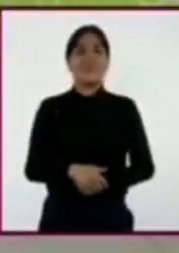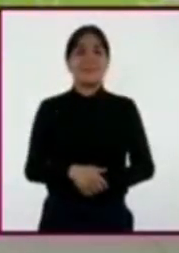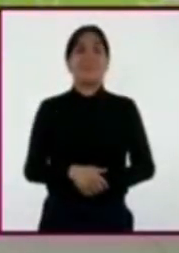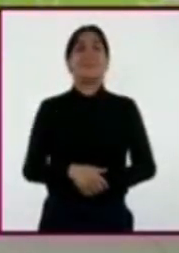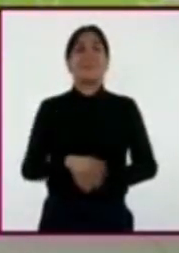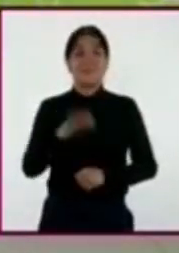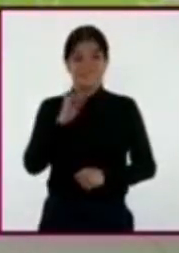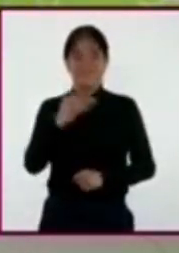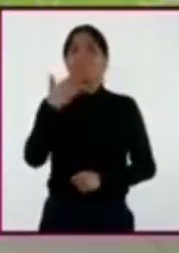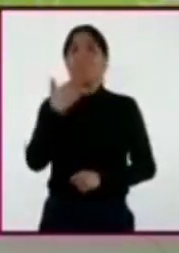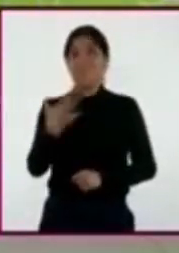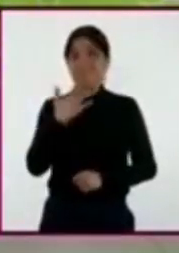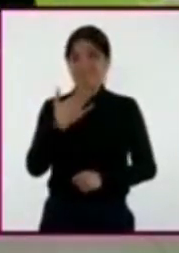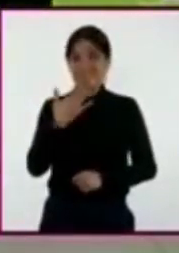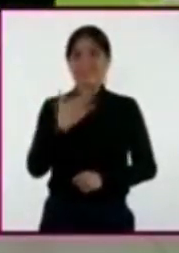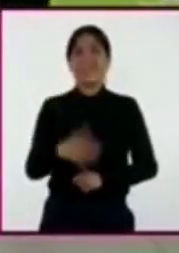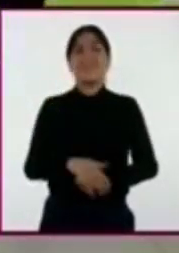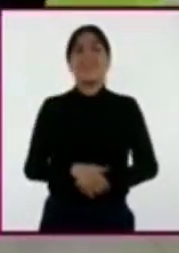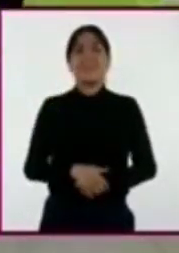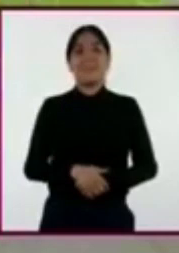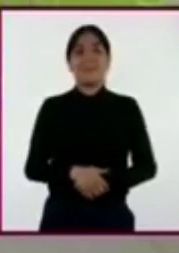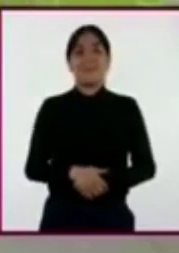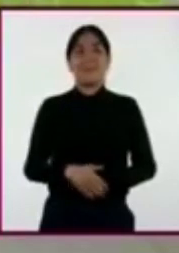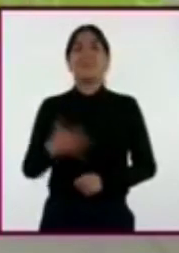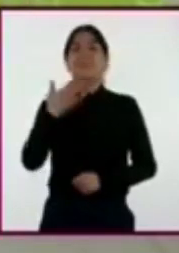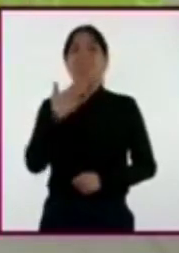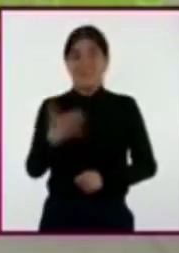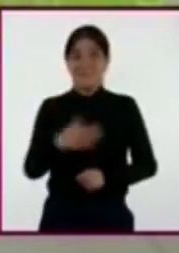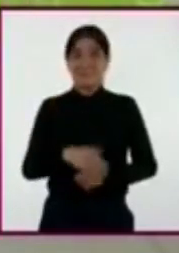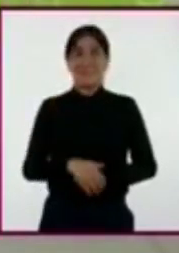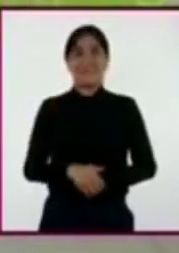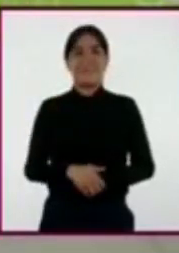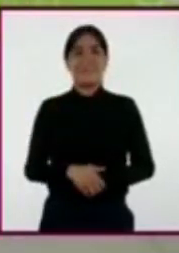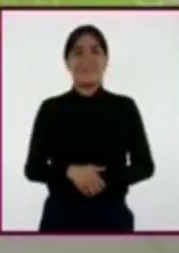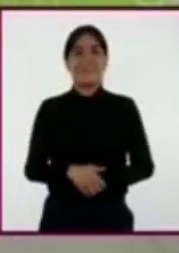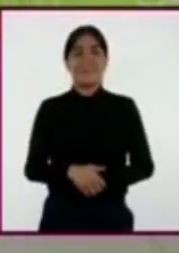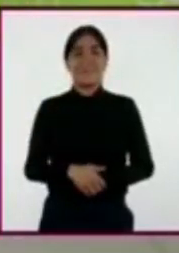Sí, muy bien. Muy bien.